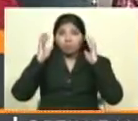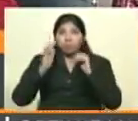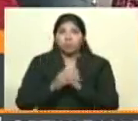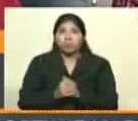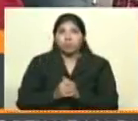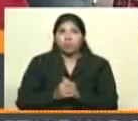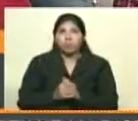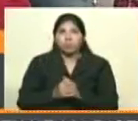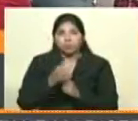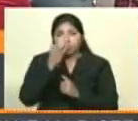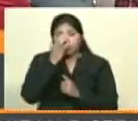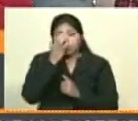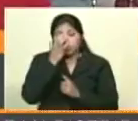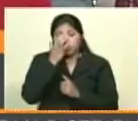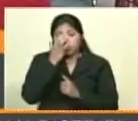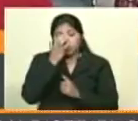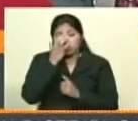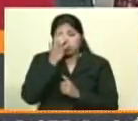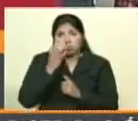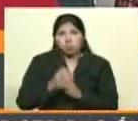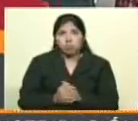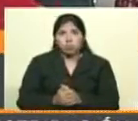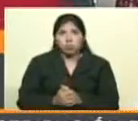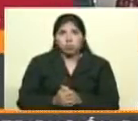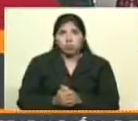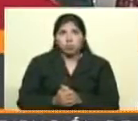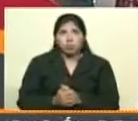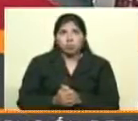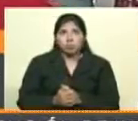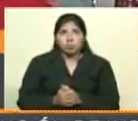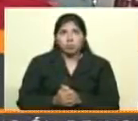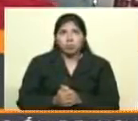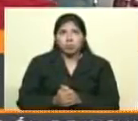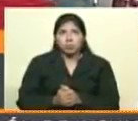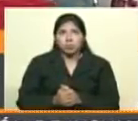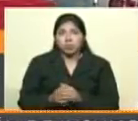sencillamente para salvar su visa y la visa de su familia,